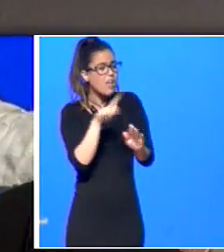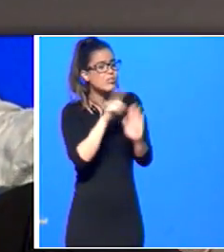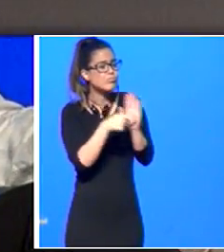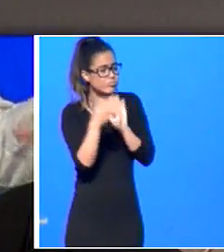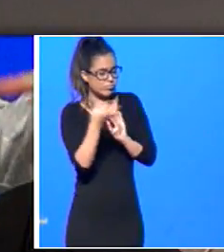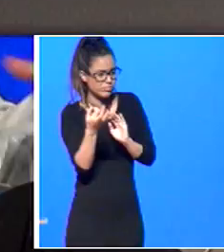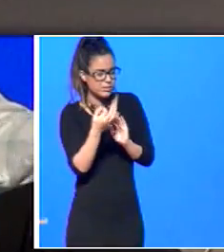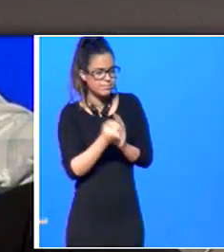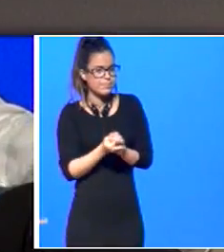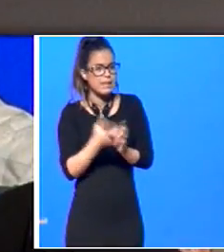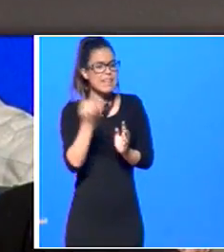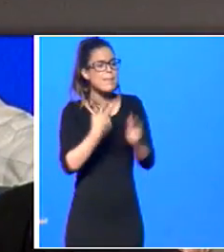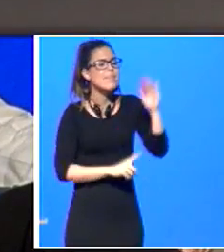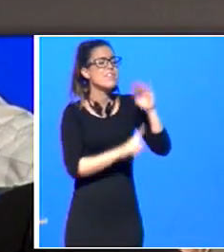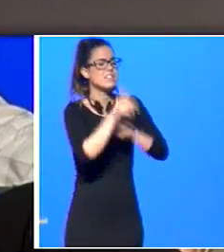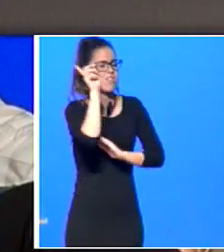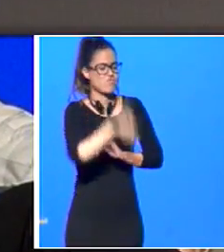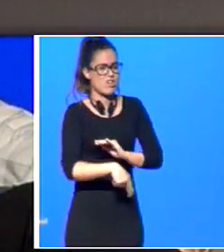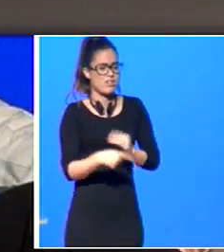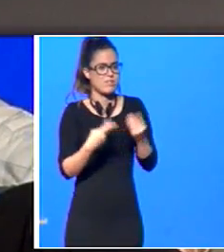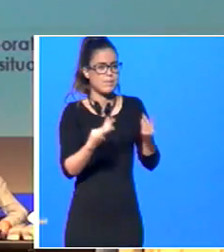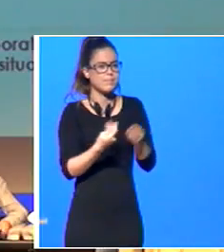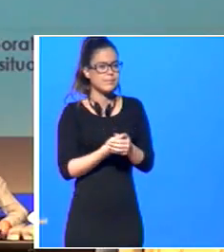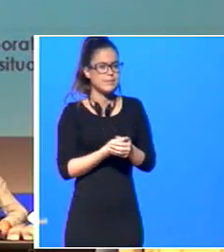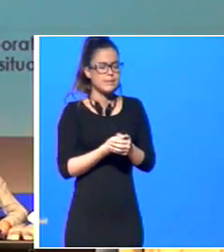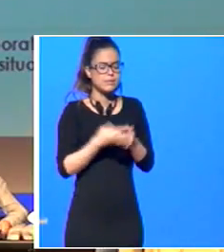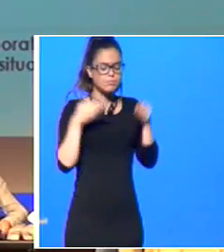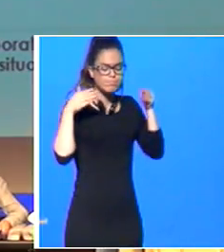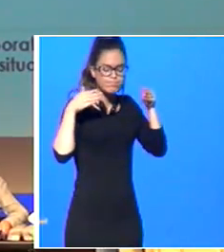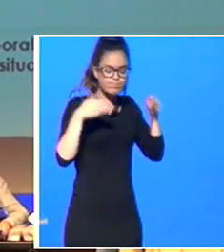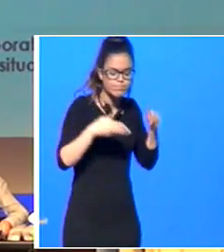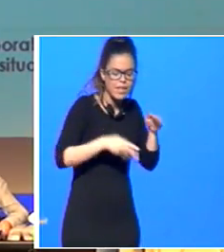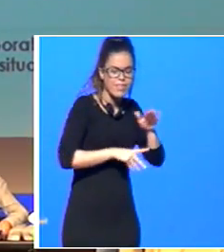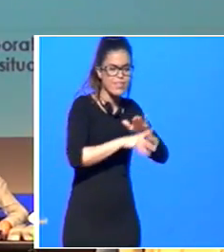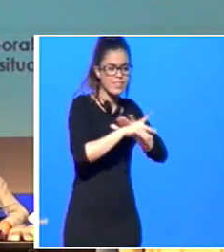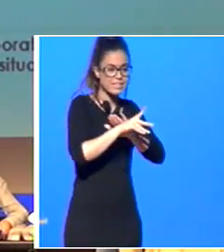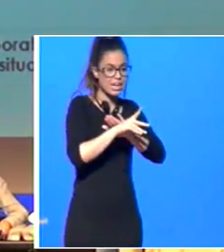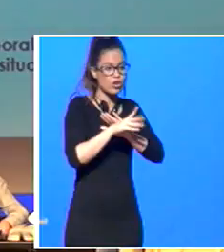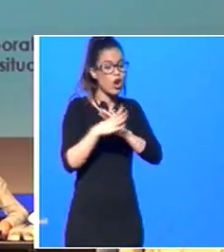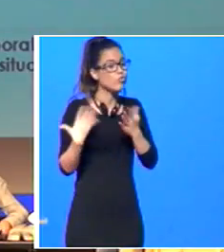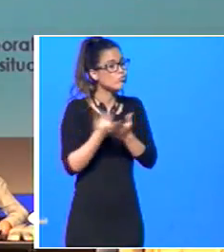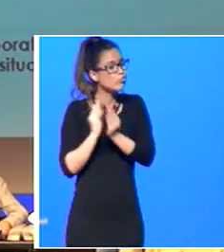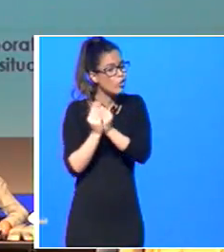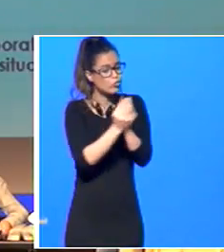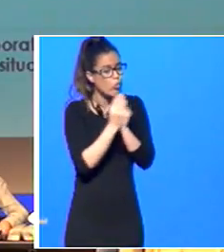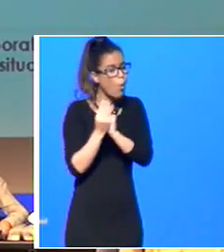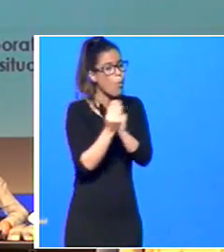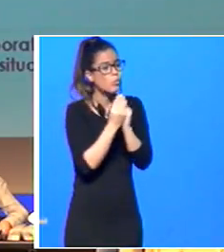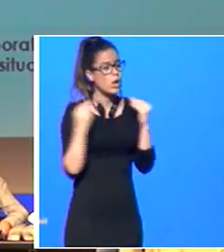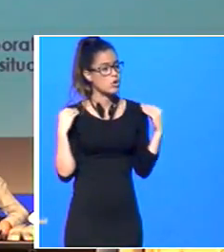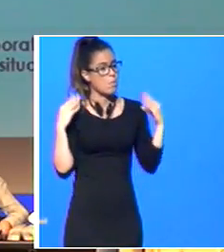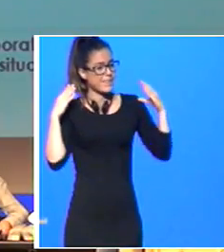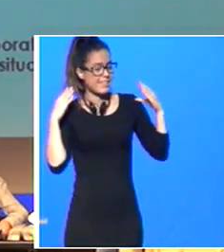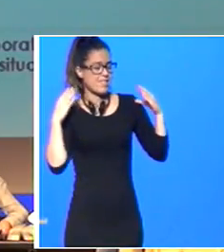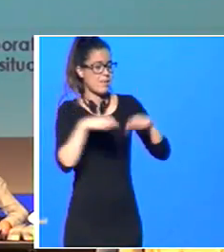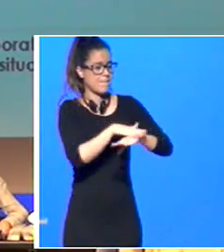Se deben desarrollar, y sobre todo haciendo hincapié en este aspecto, desarrollar el conjunto de las competencias básicas, tanto